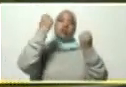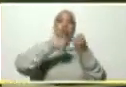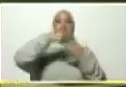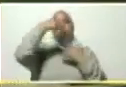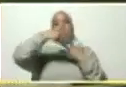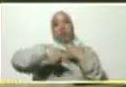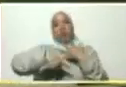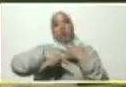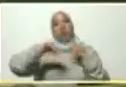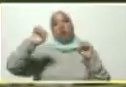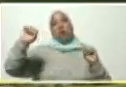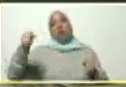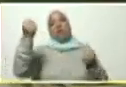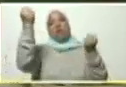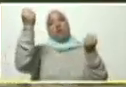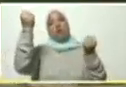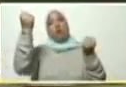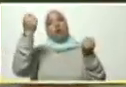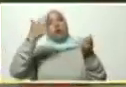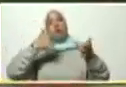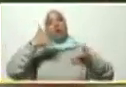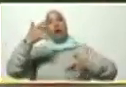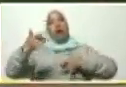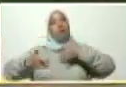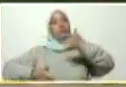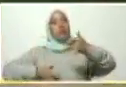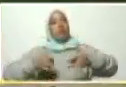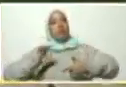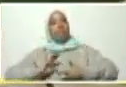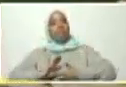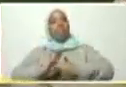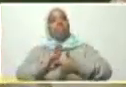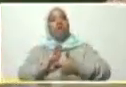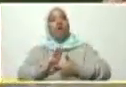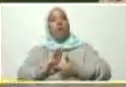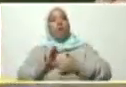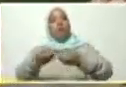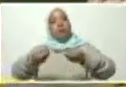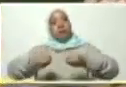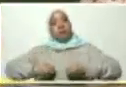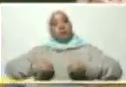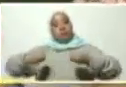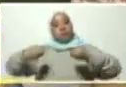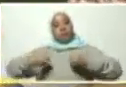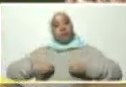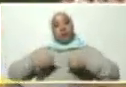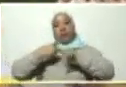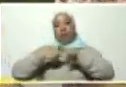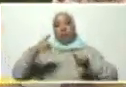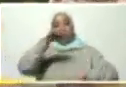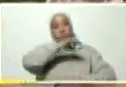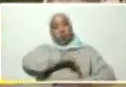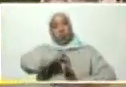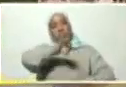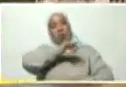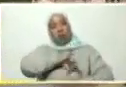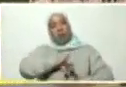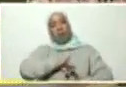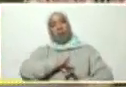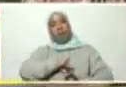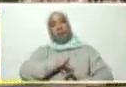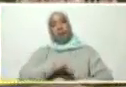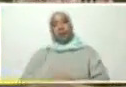y las victorias se tienen que expresar en todos los aspectos de la vida de una sociedad